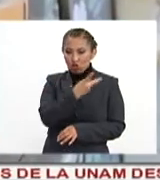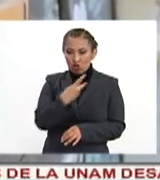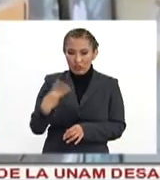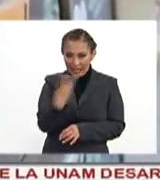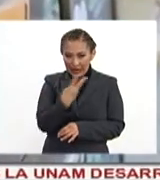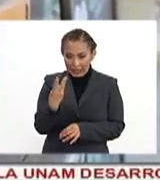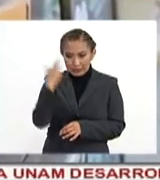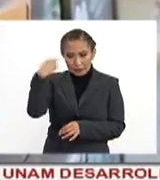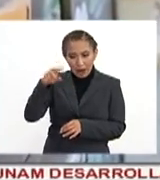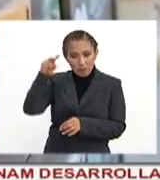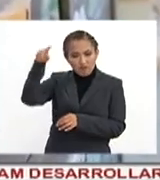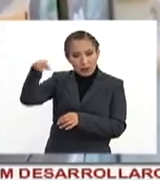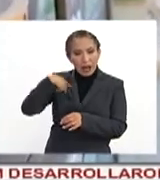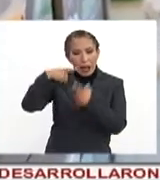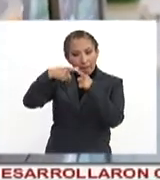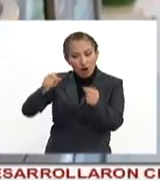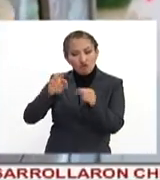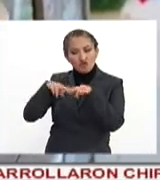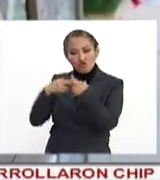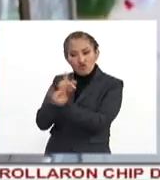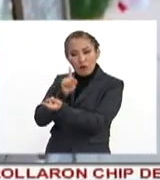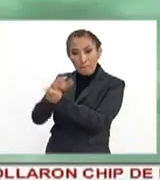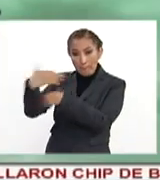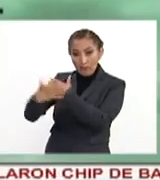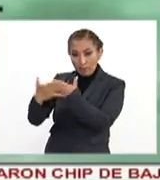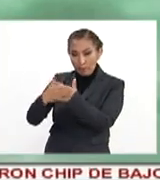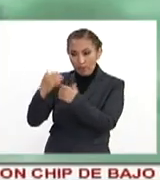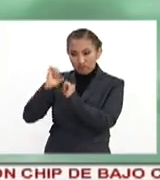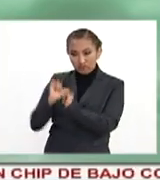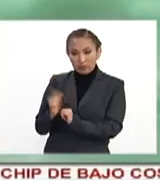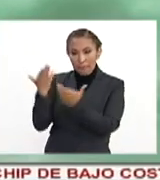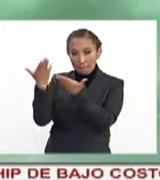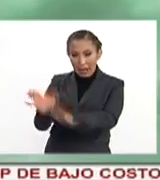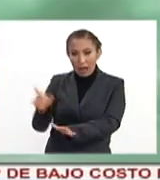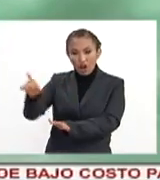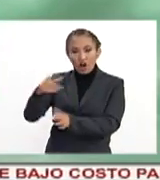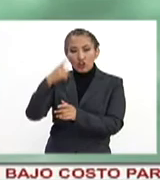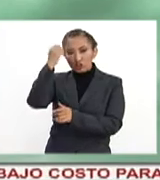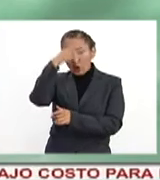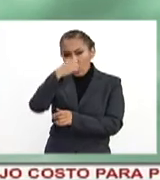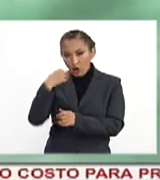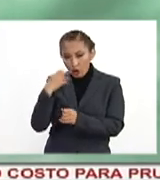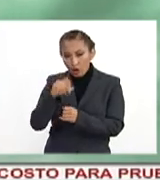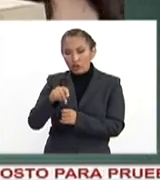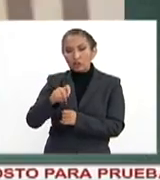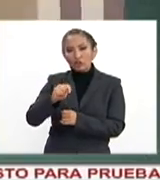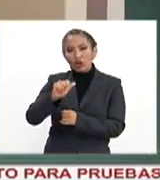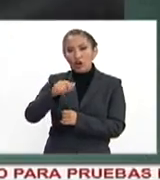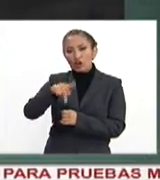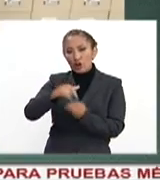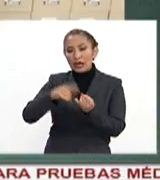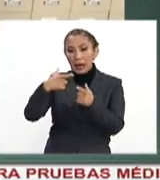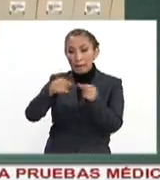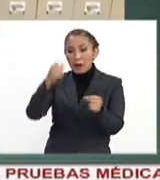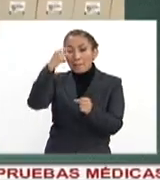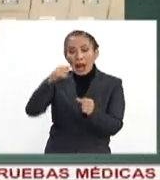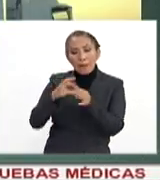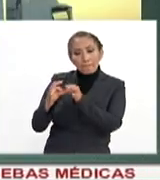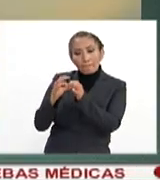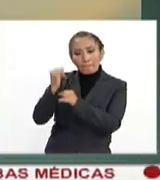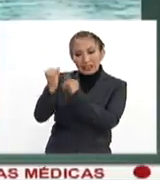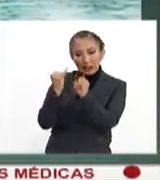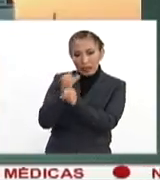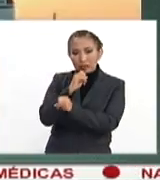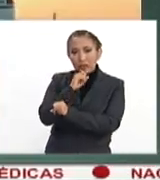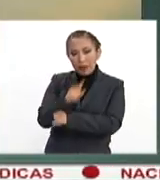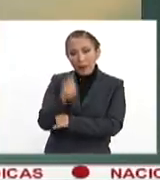una gira de trabajo por Japón. Se reunirán con funcionarios de los bancos de Tokio y japonés para la cooperación